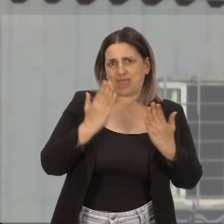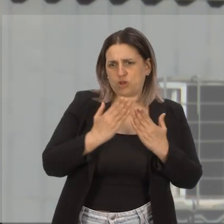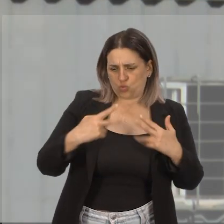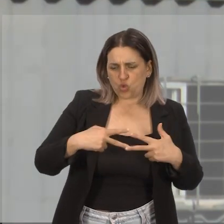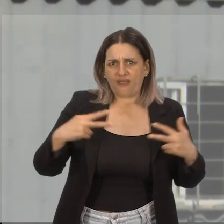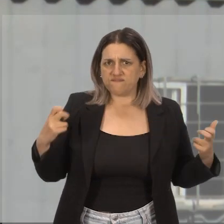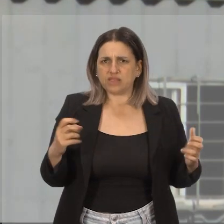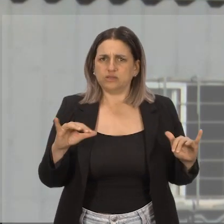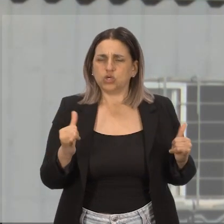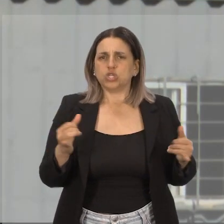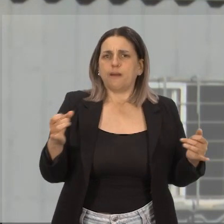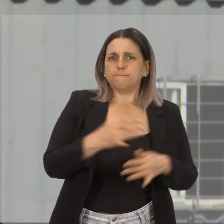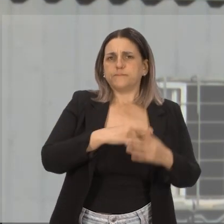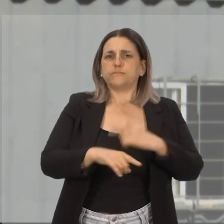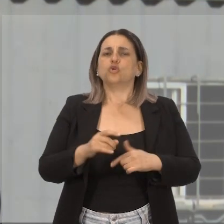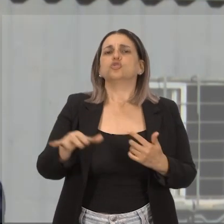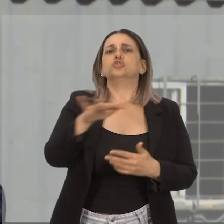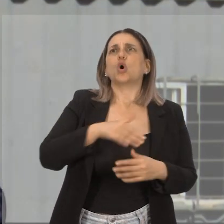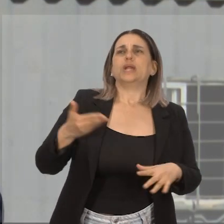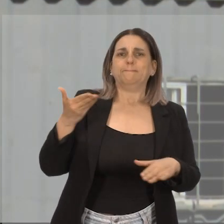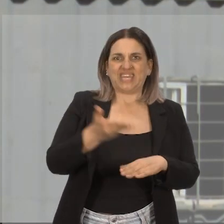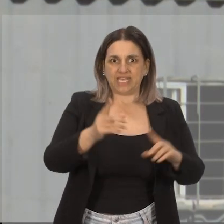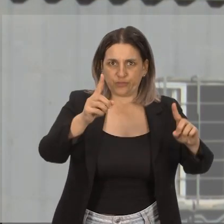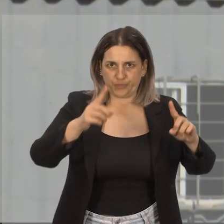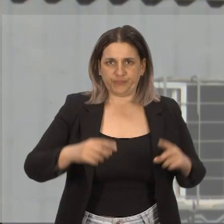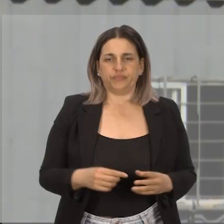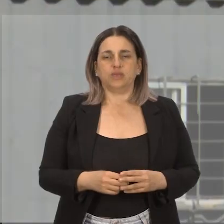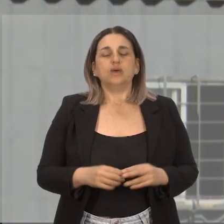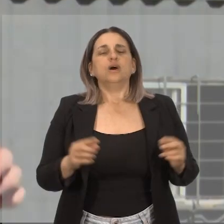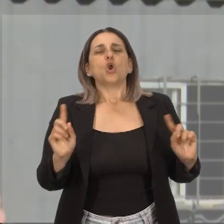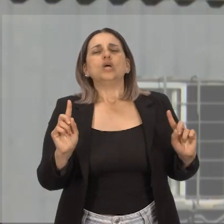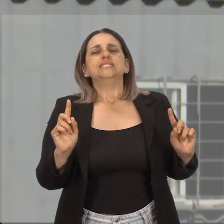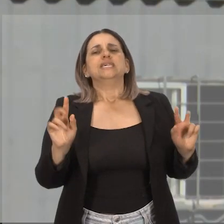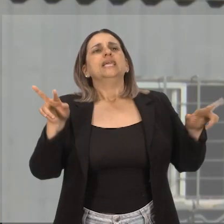Primero, porque hay un estudio acabado de la solicitud.